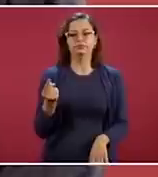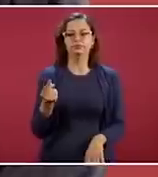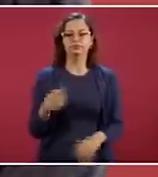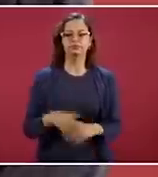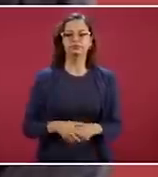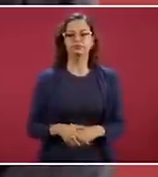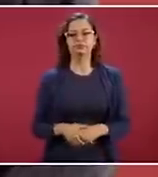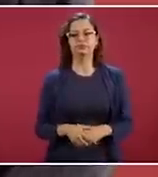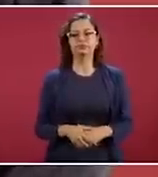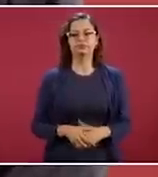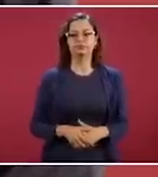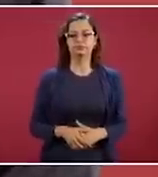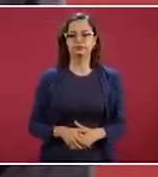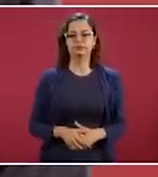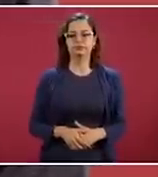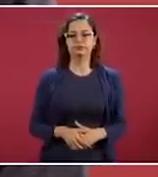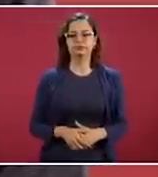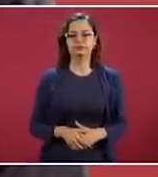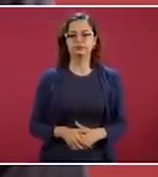se